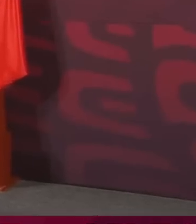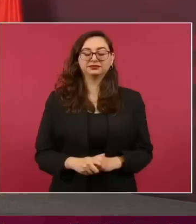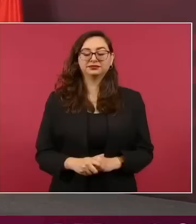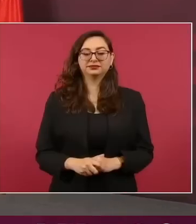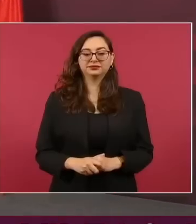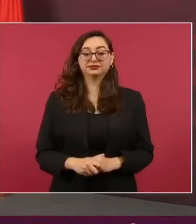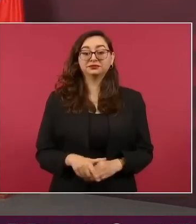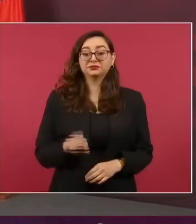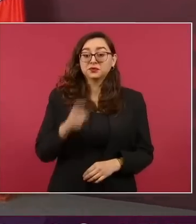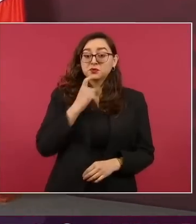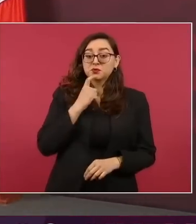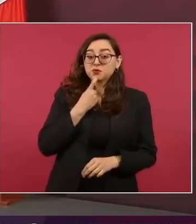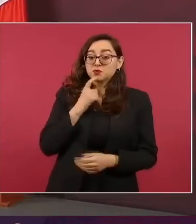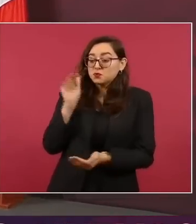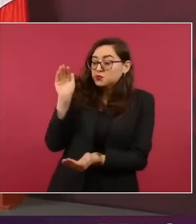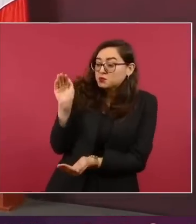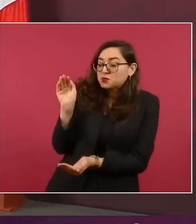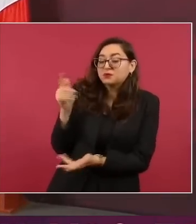Esos son